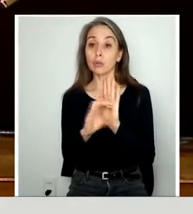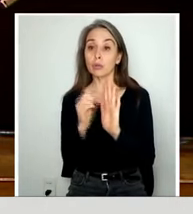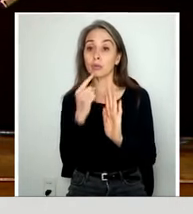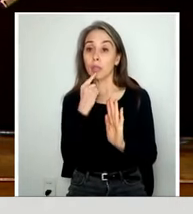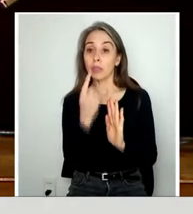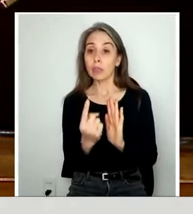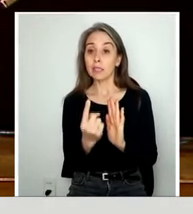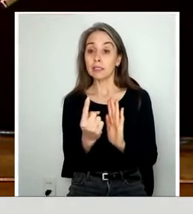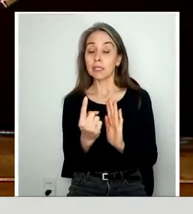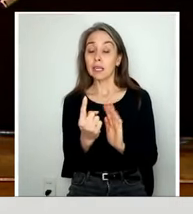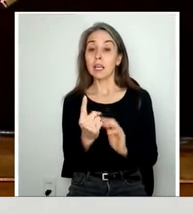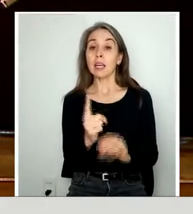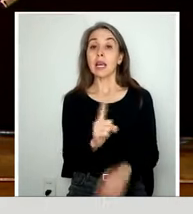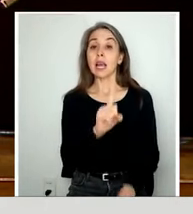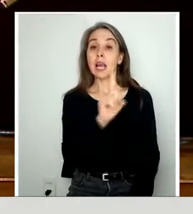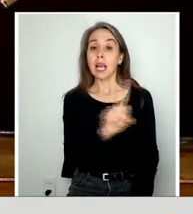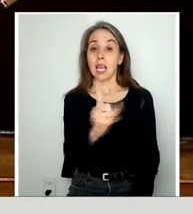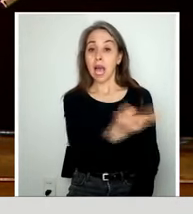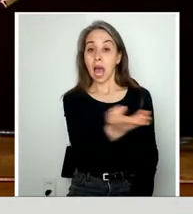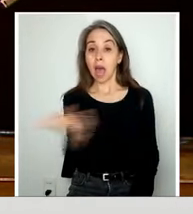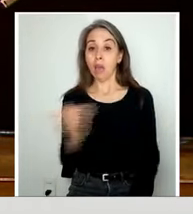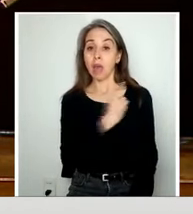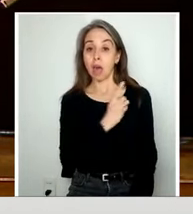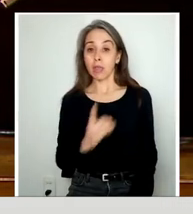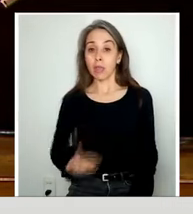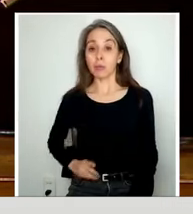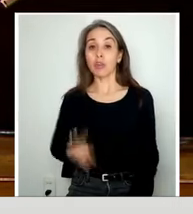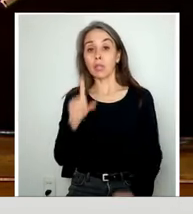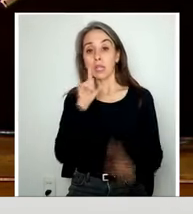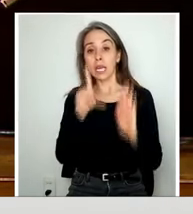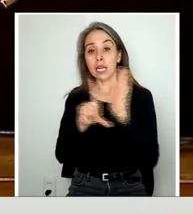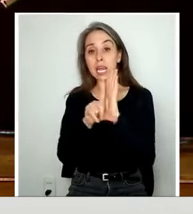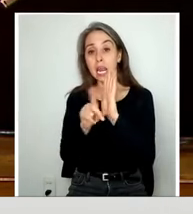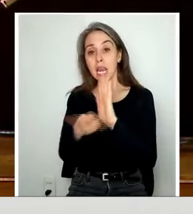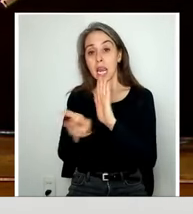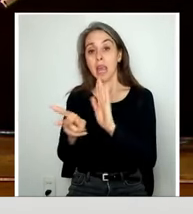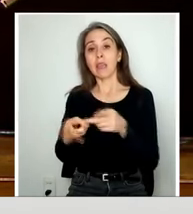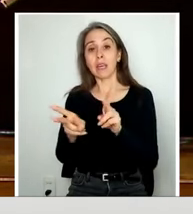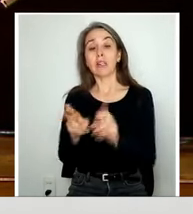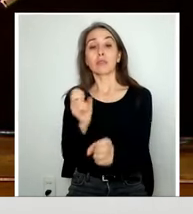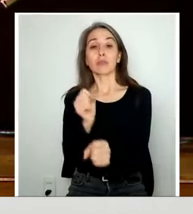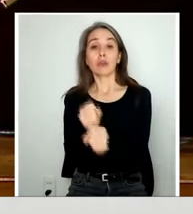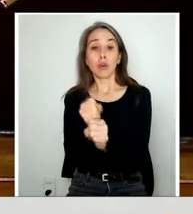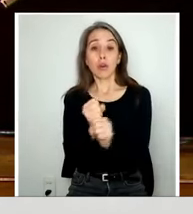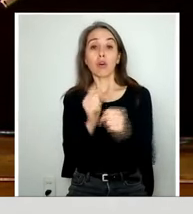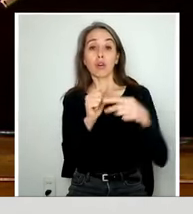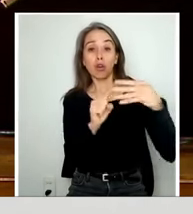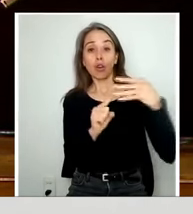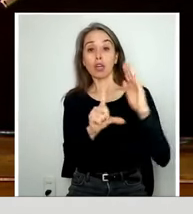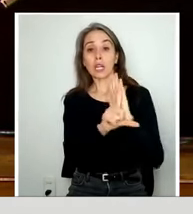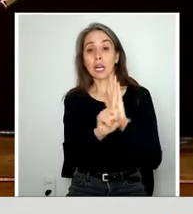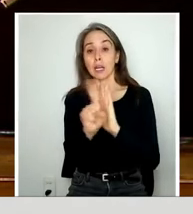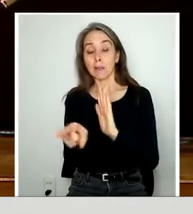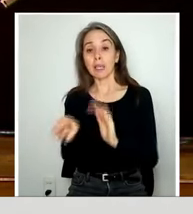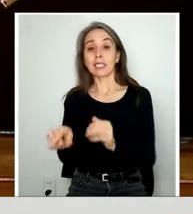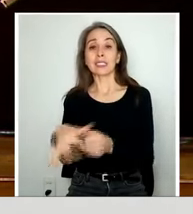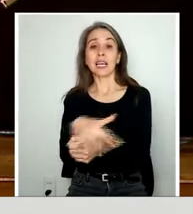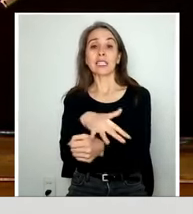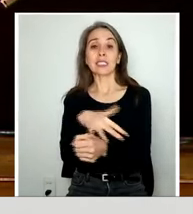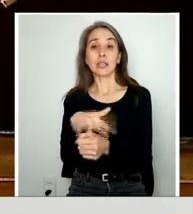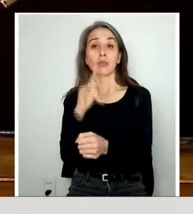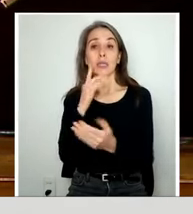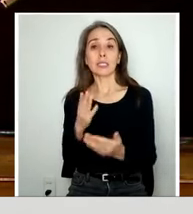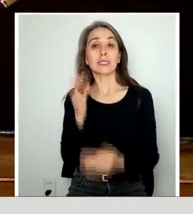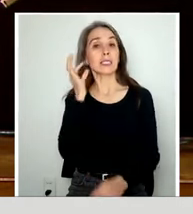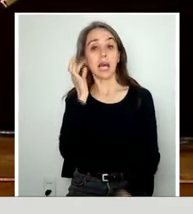cada uno de ustedes tiene el legítimo derecho a ejercer las funciones que la ley la encomienda y en esa situación está el honorable